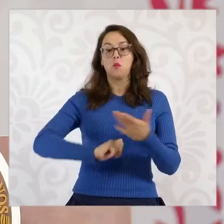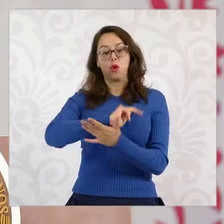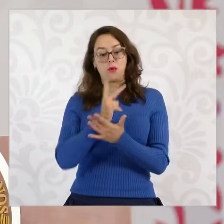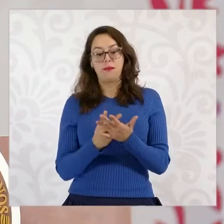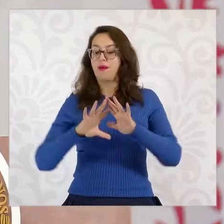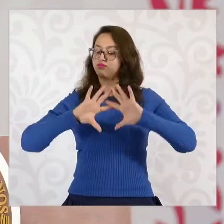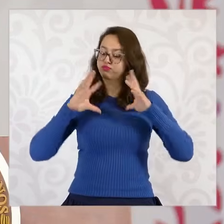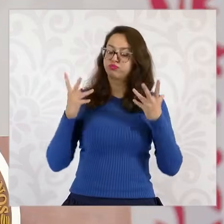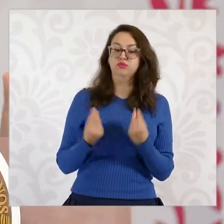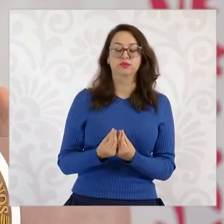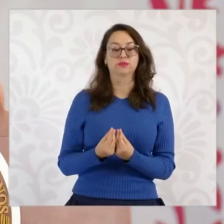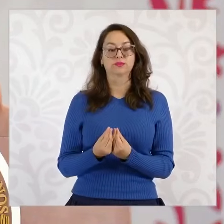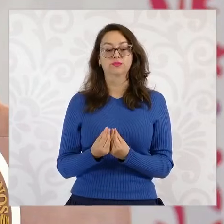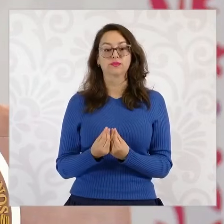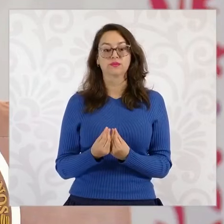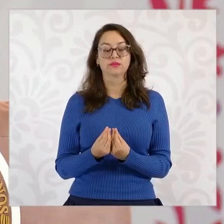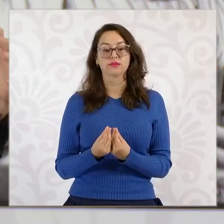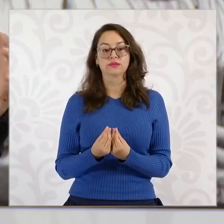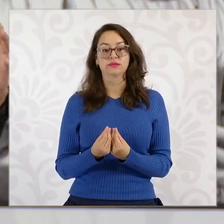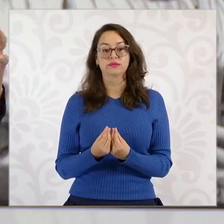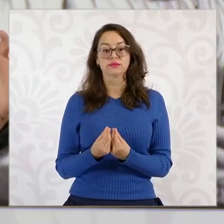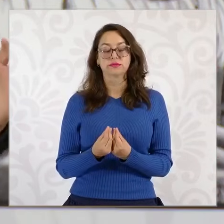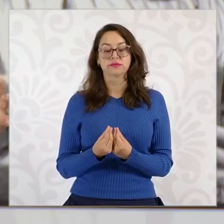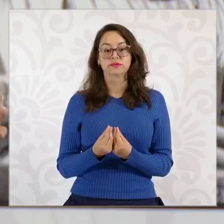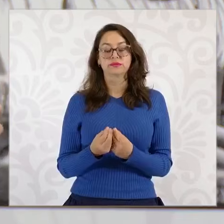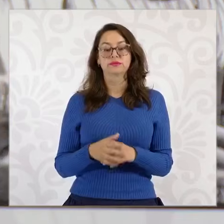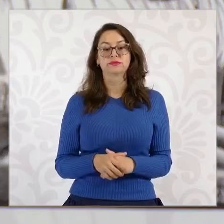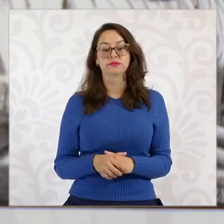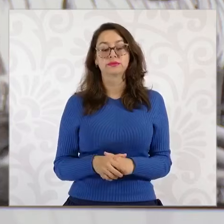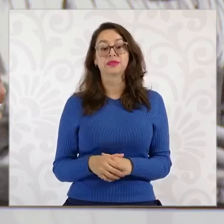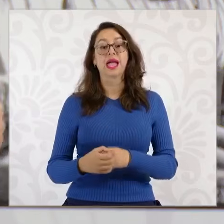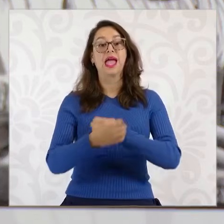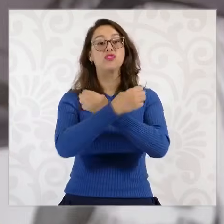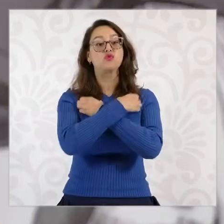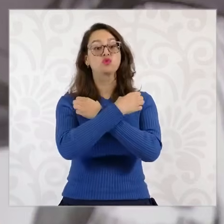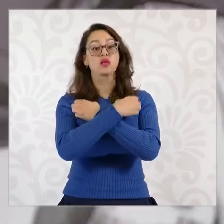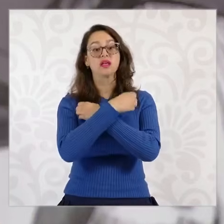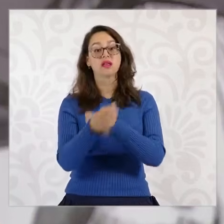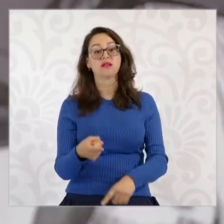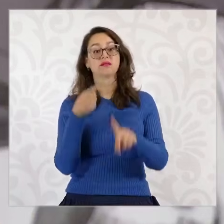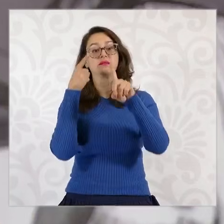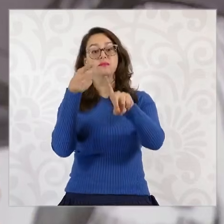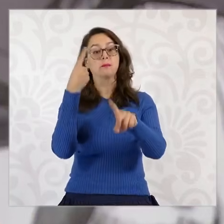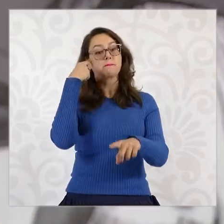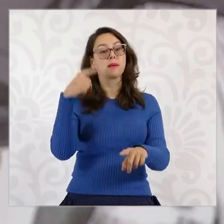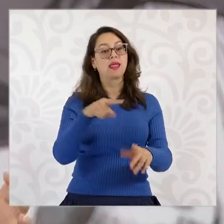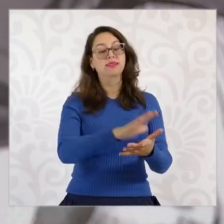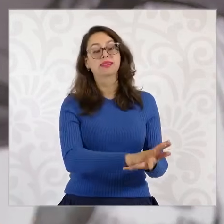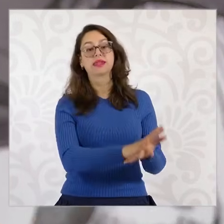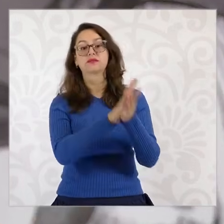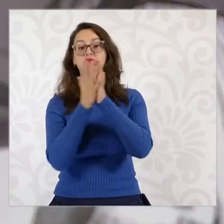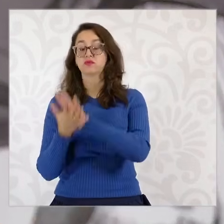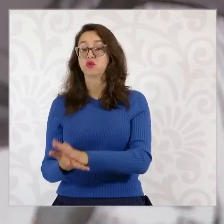integral. La educación, dicen las y los maestros, es el centro de la transformación. Sin educación